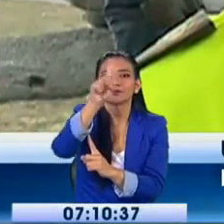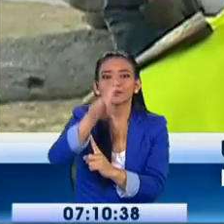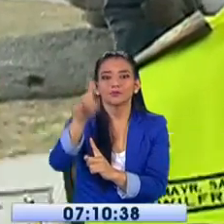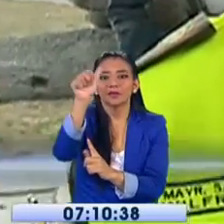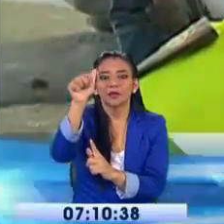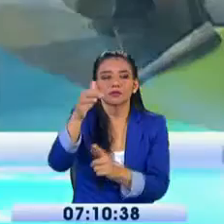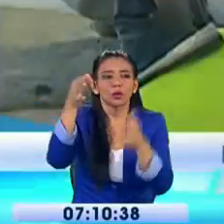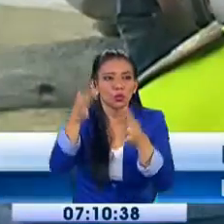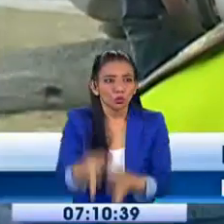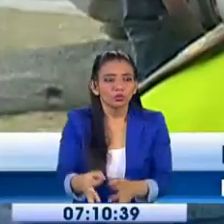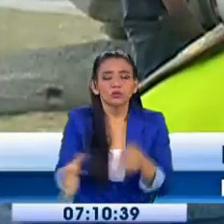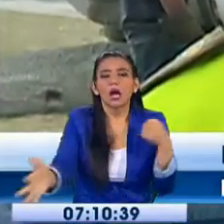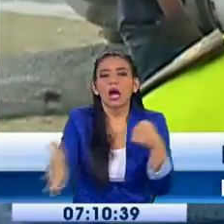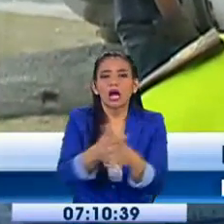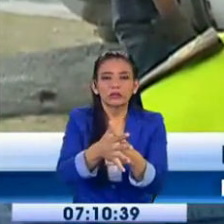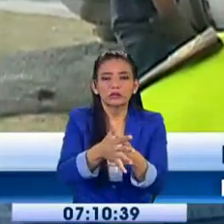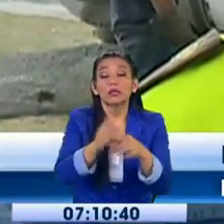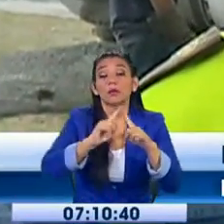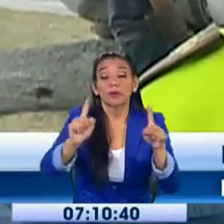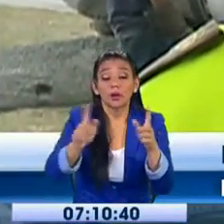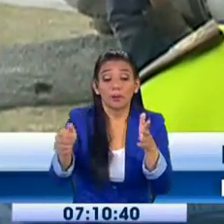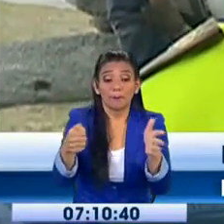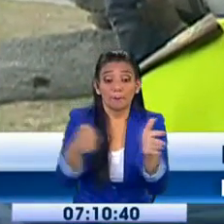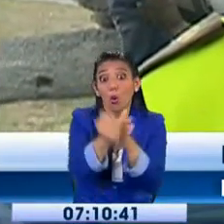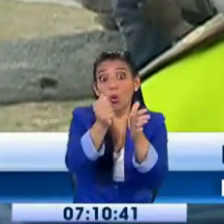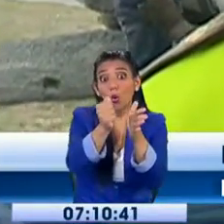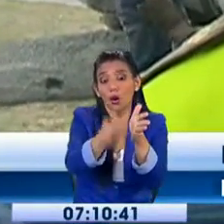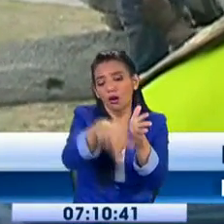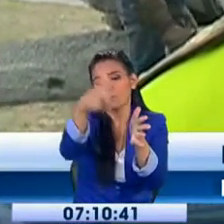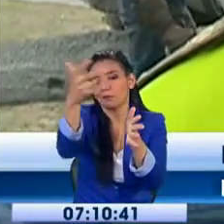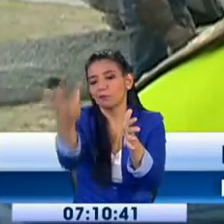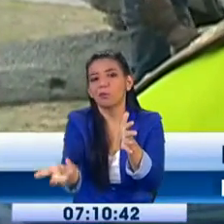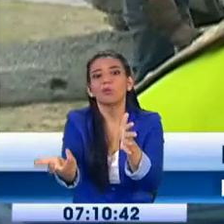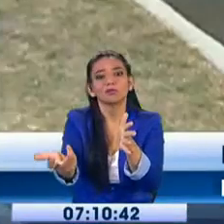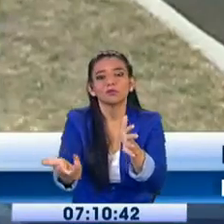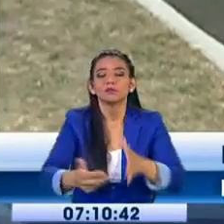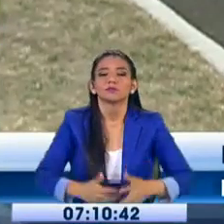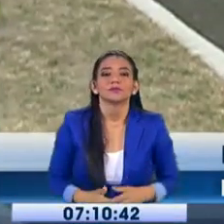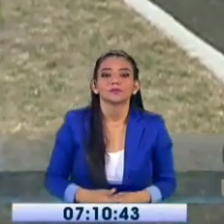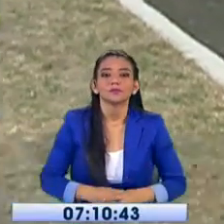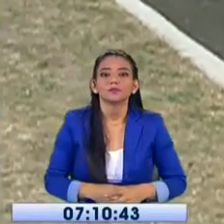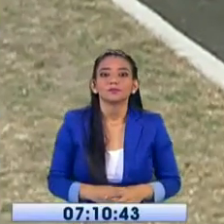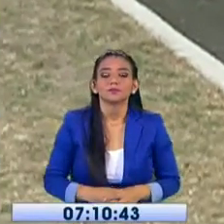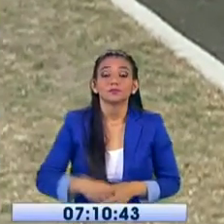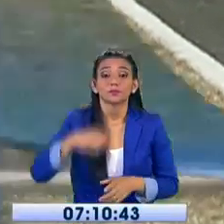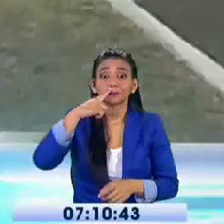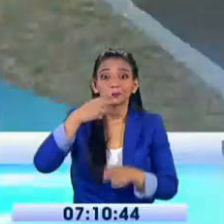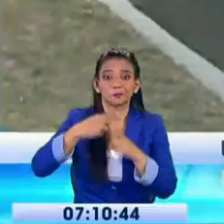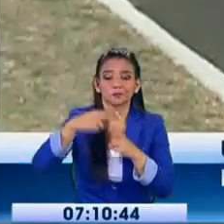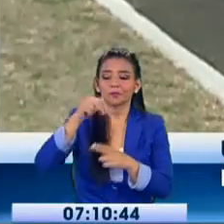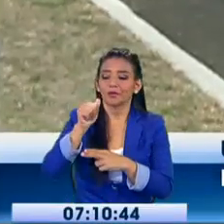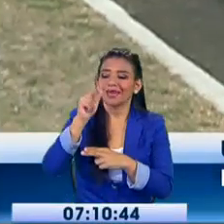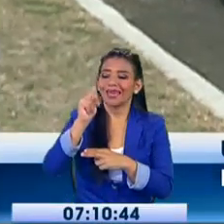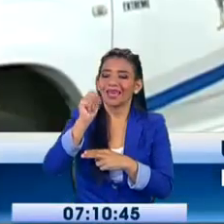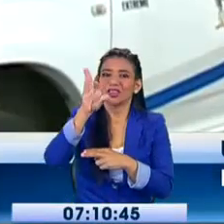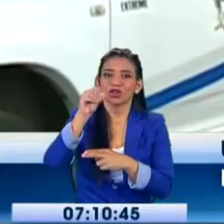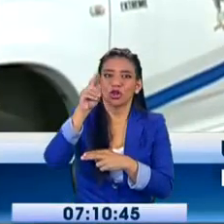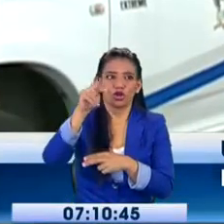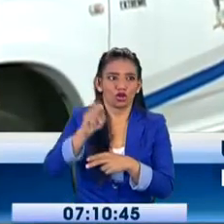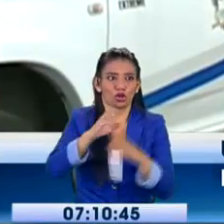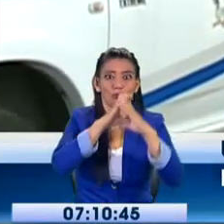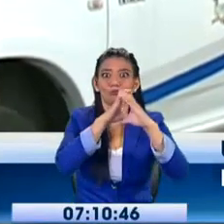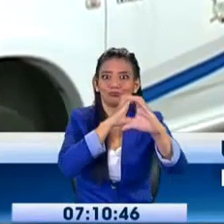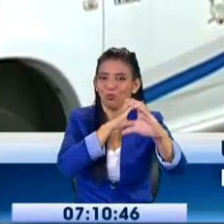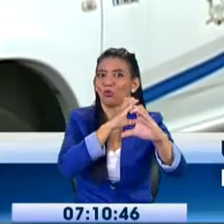de tránsito con pérdida de carril de circulación y volcamiento de un cuarto. Antonio Espín es el conductor del bus urbano que